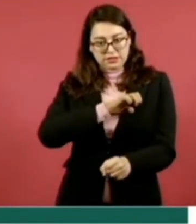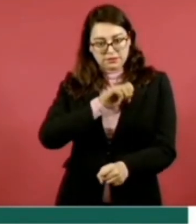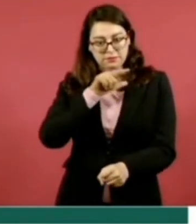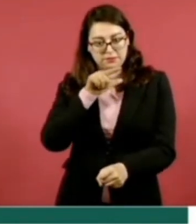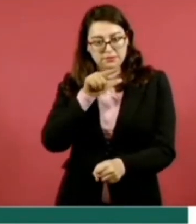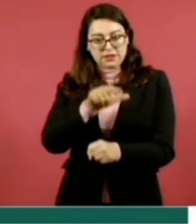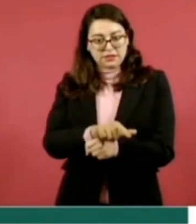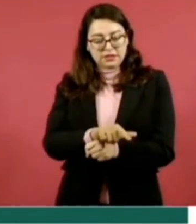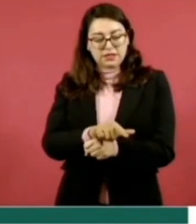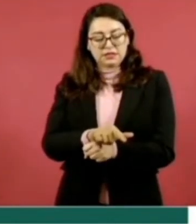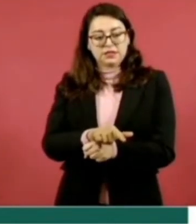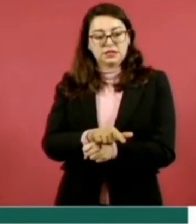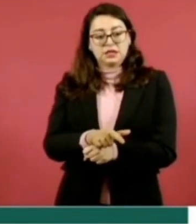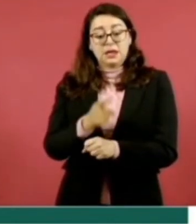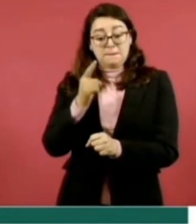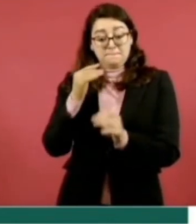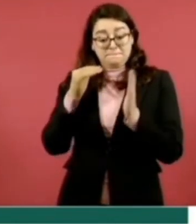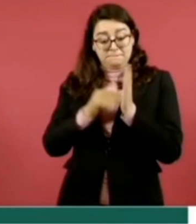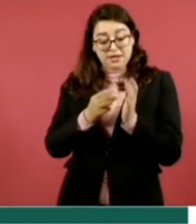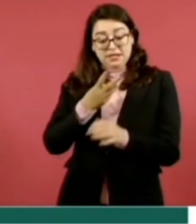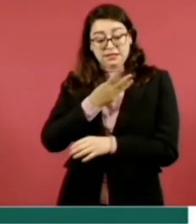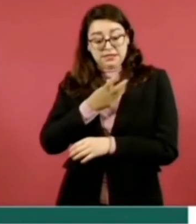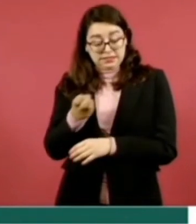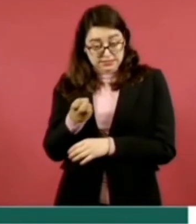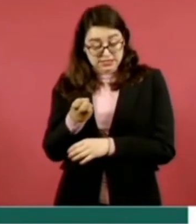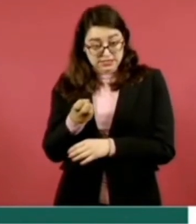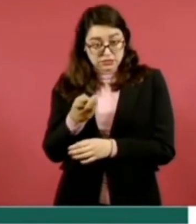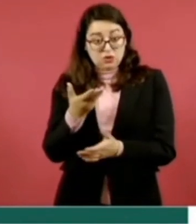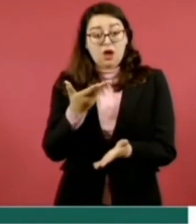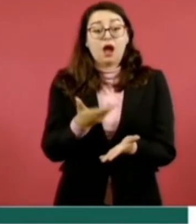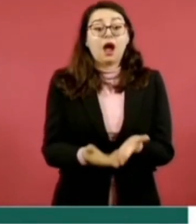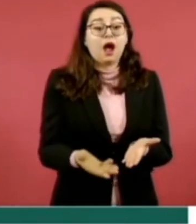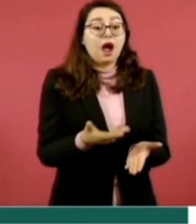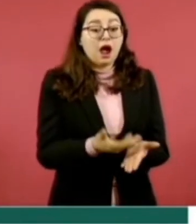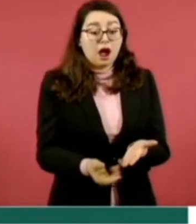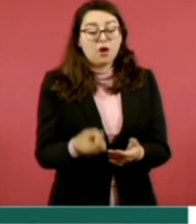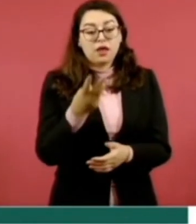consultas de especialidad pasó de 1,337 consultas al mes a